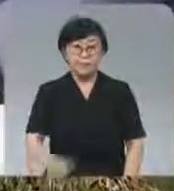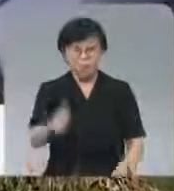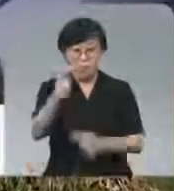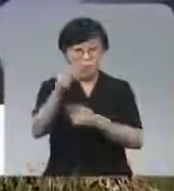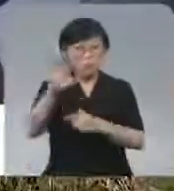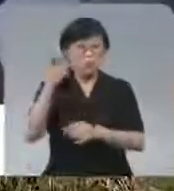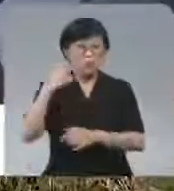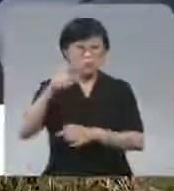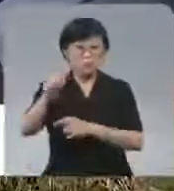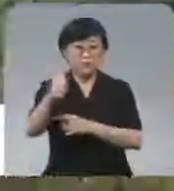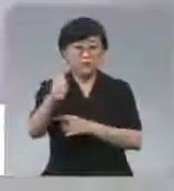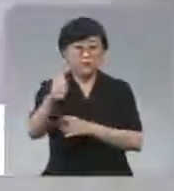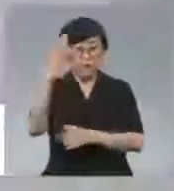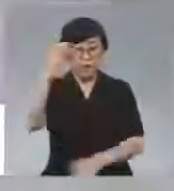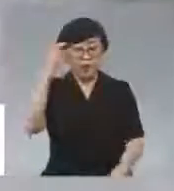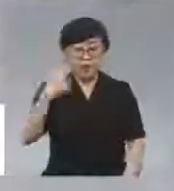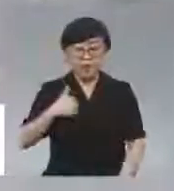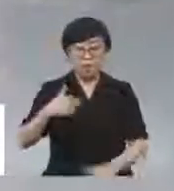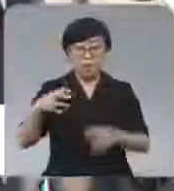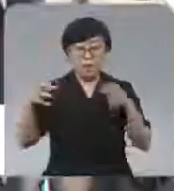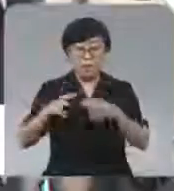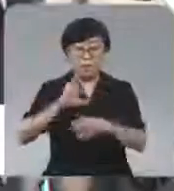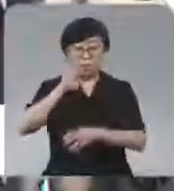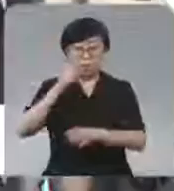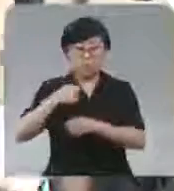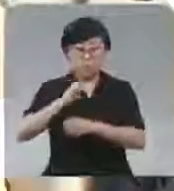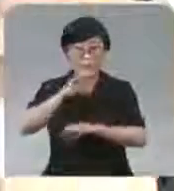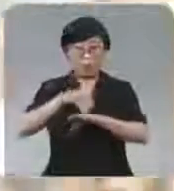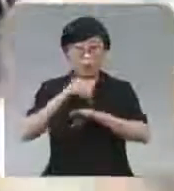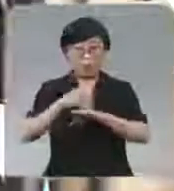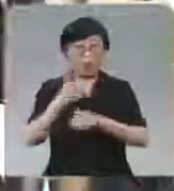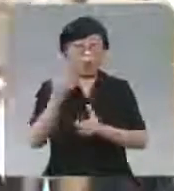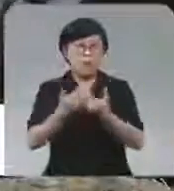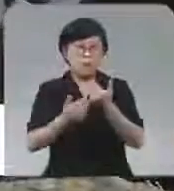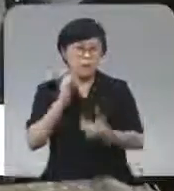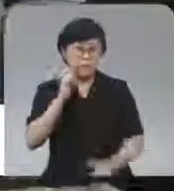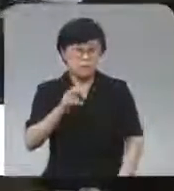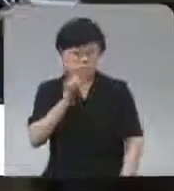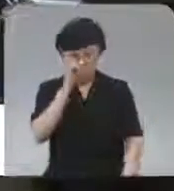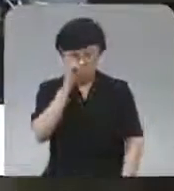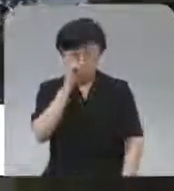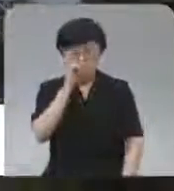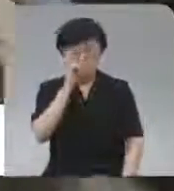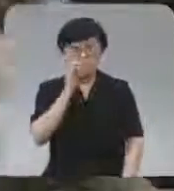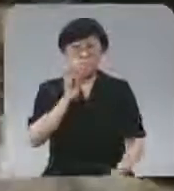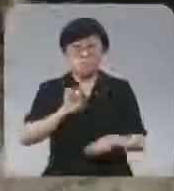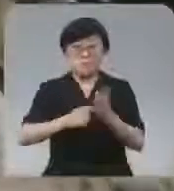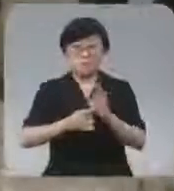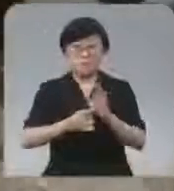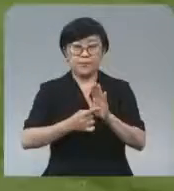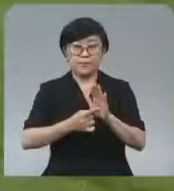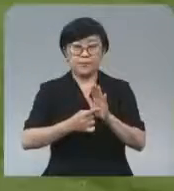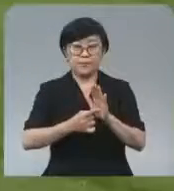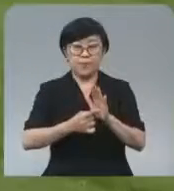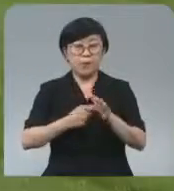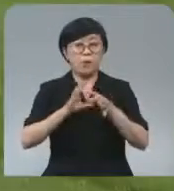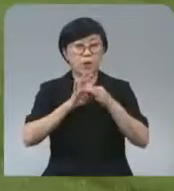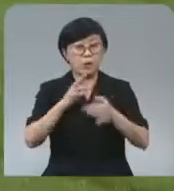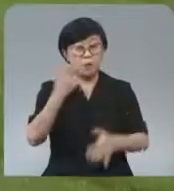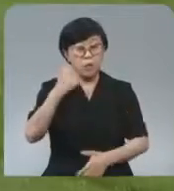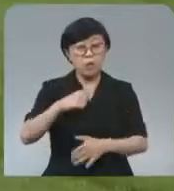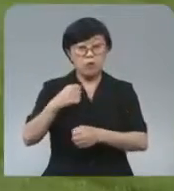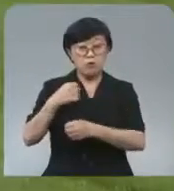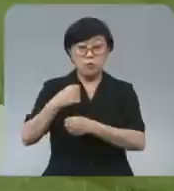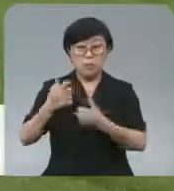aunque la entrevista no hizo comentario alguno sobre la intervención del canciller chino wang y en el foro regional de asean la